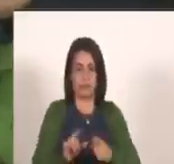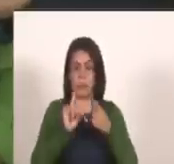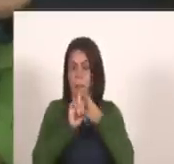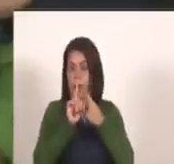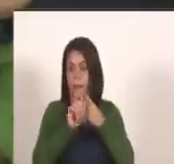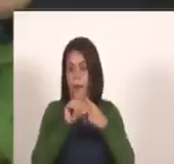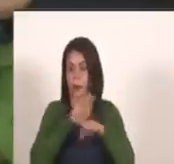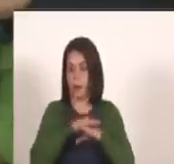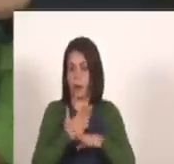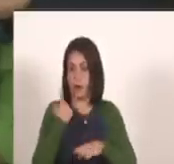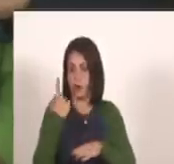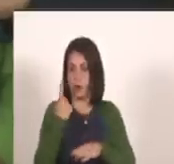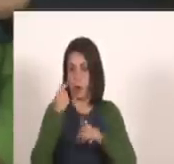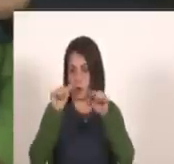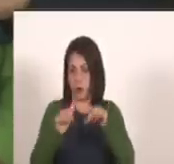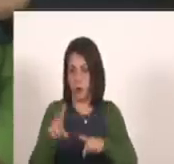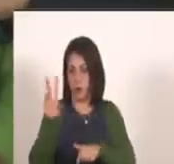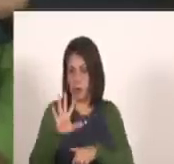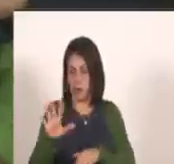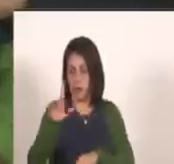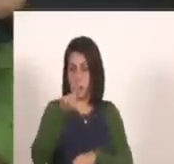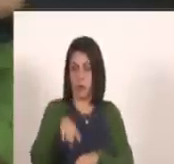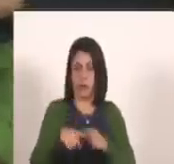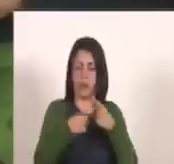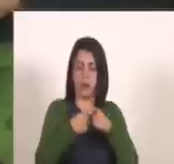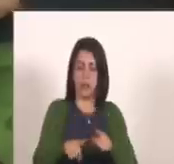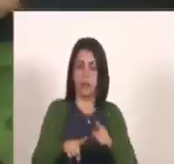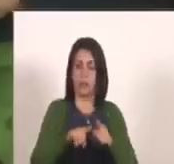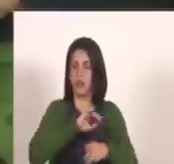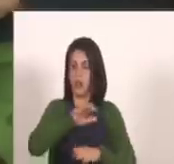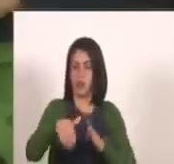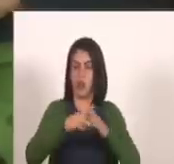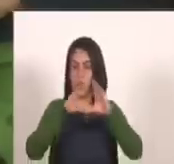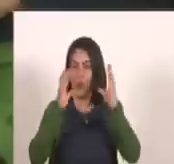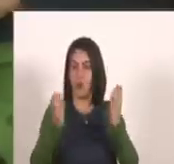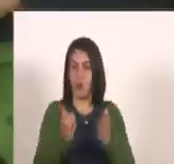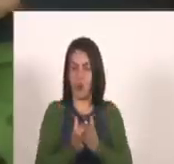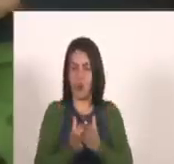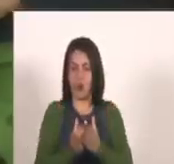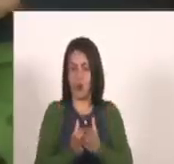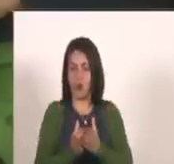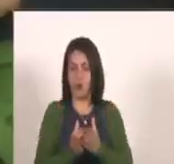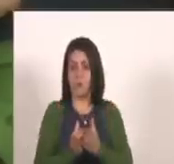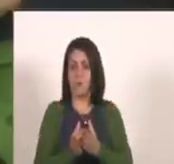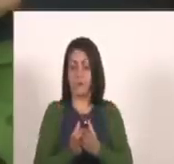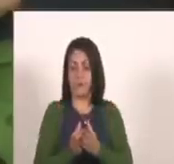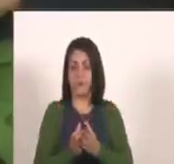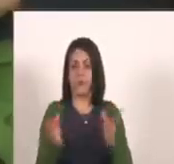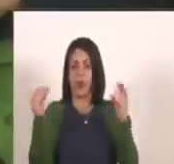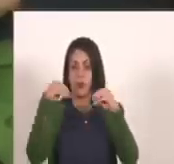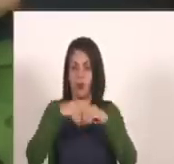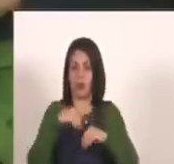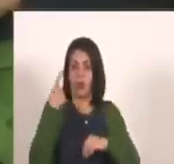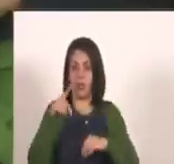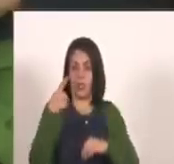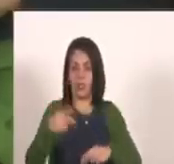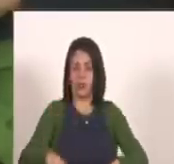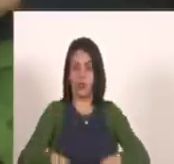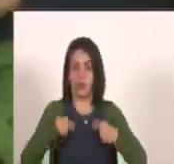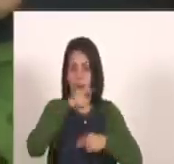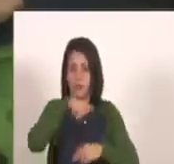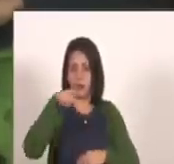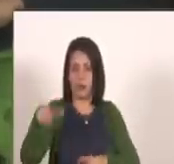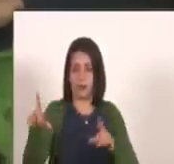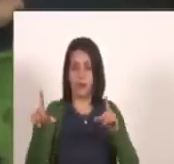primer término, no solamente aquí en Venezuela, sino dentro del orden mundial, dentro de la Convención de Derechos Humanos para